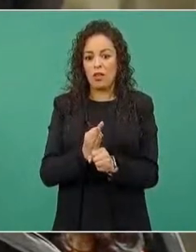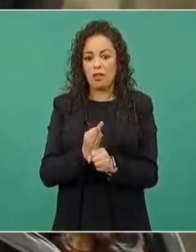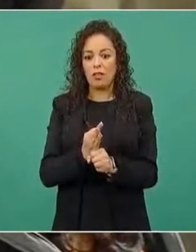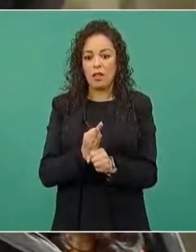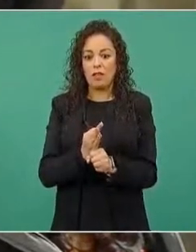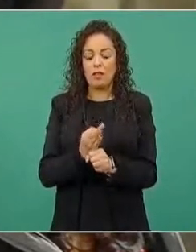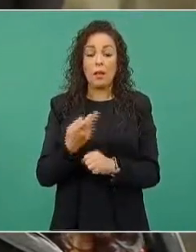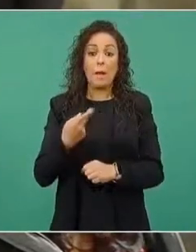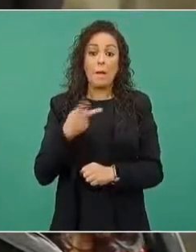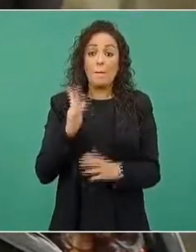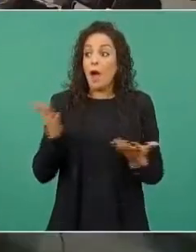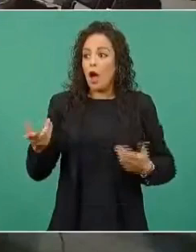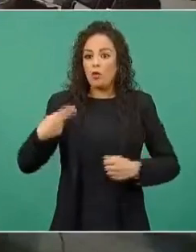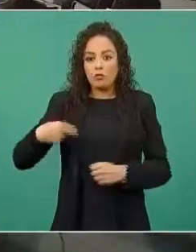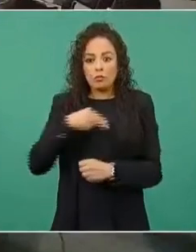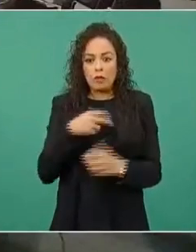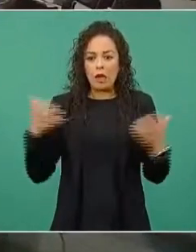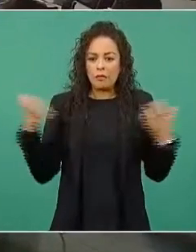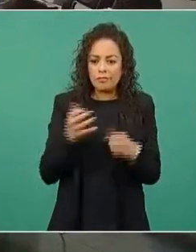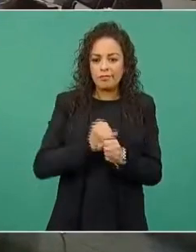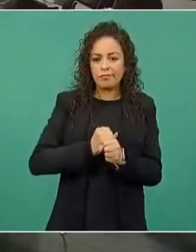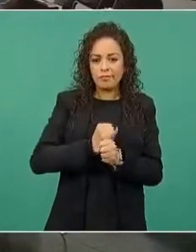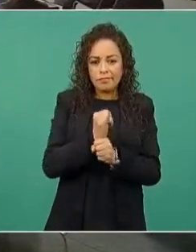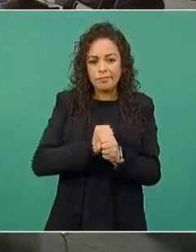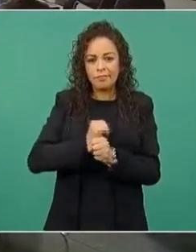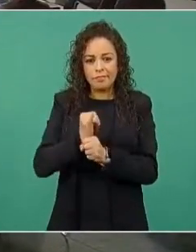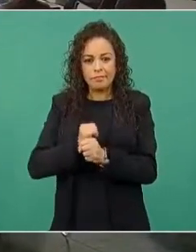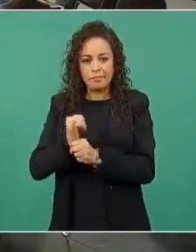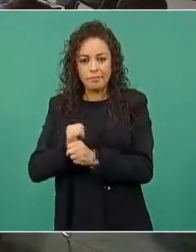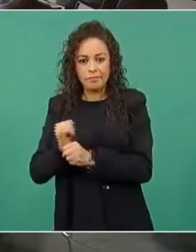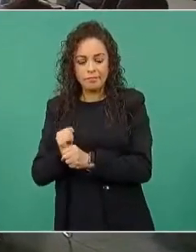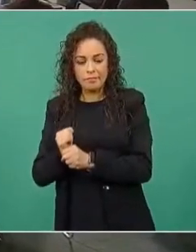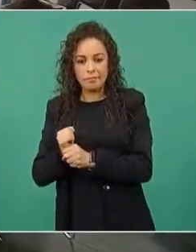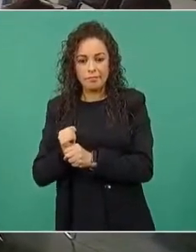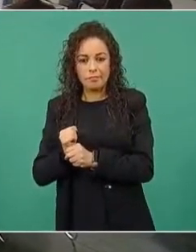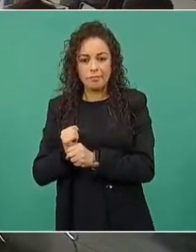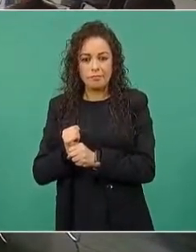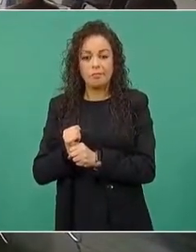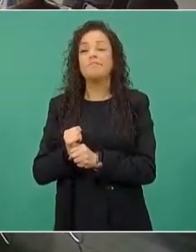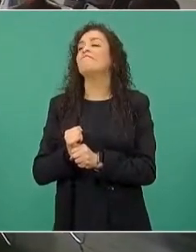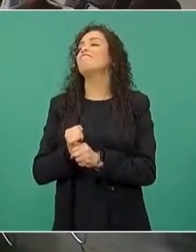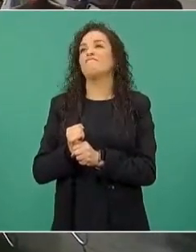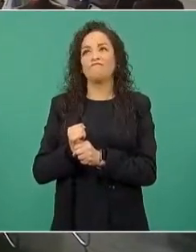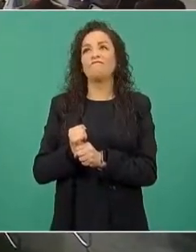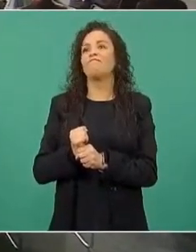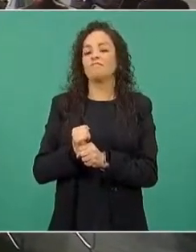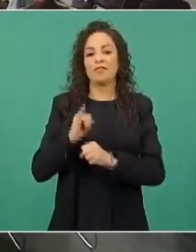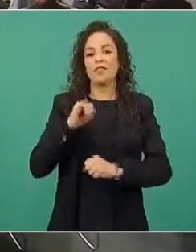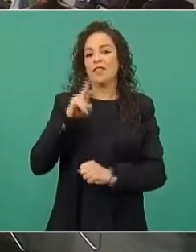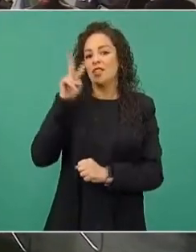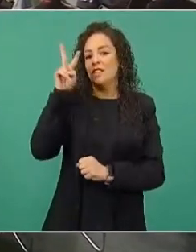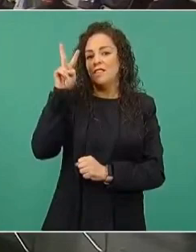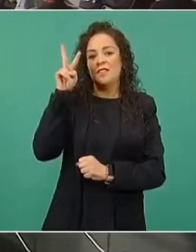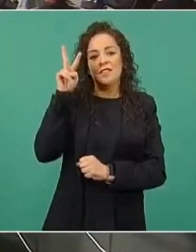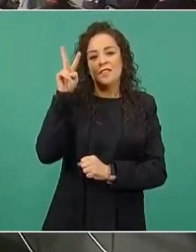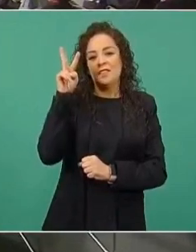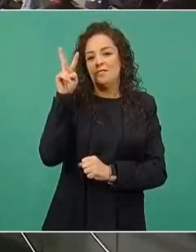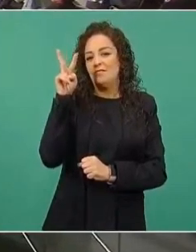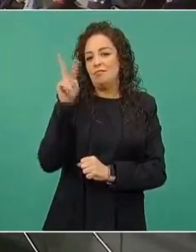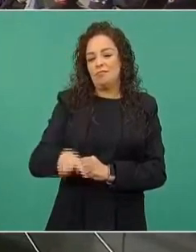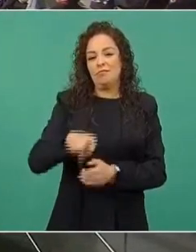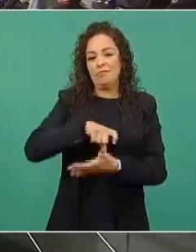Según hemos investigado en SDP, pues sí fue una verdadera ganga cómo se